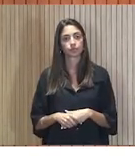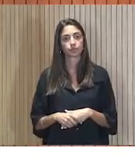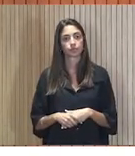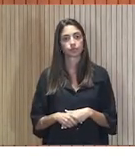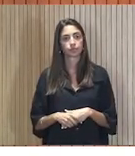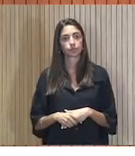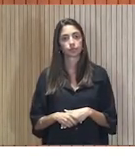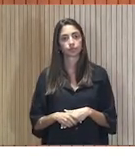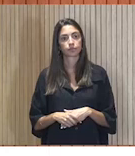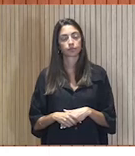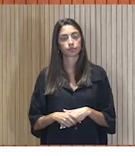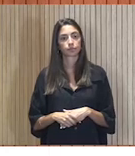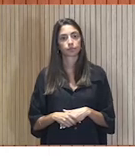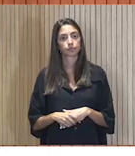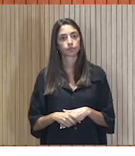¡Gracias!